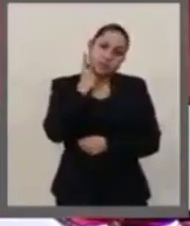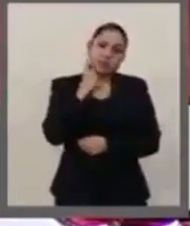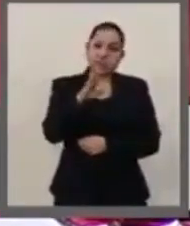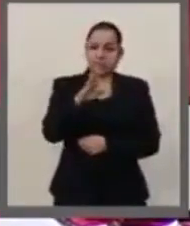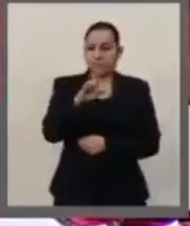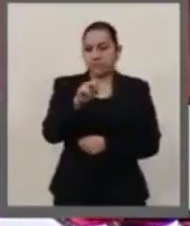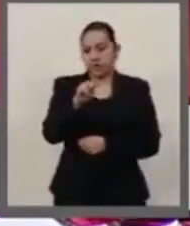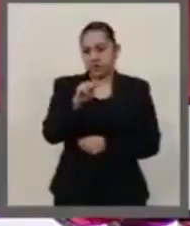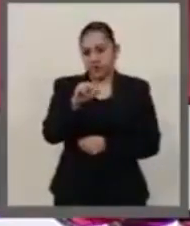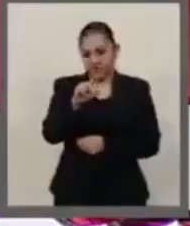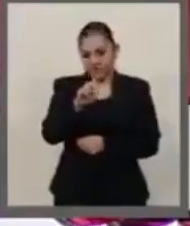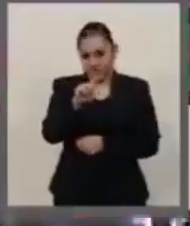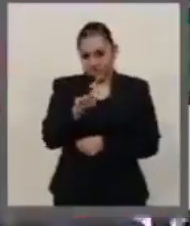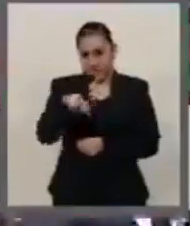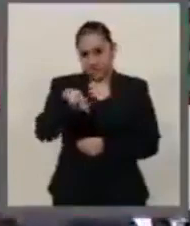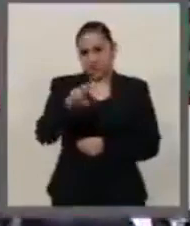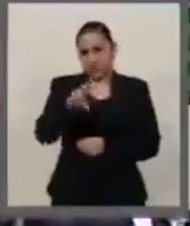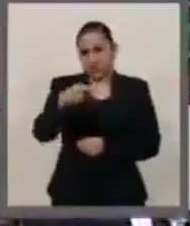Fernando Noy.